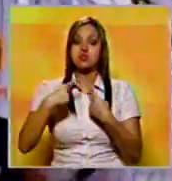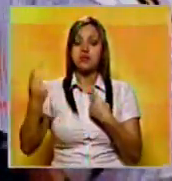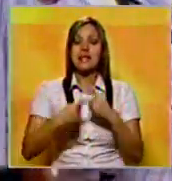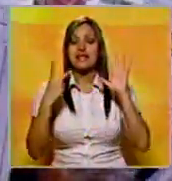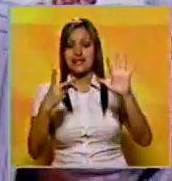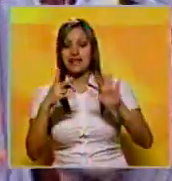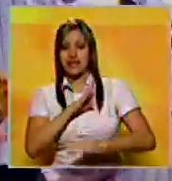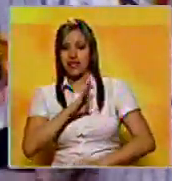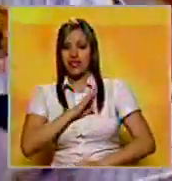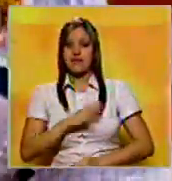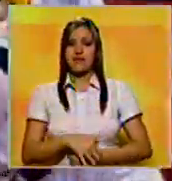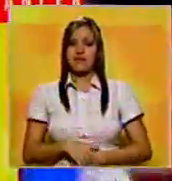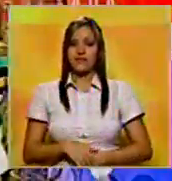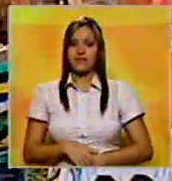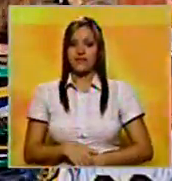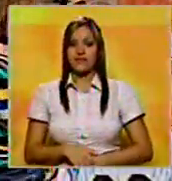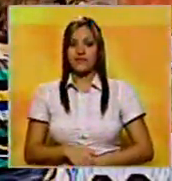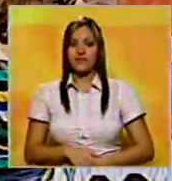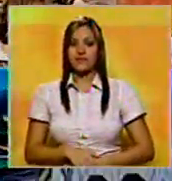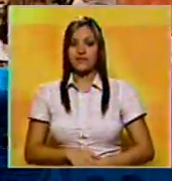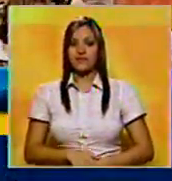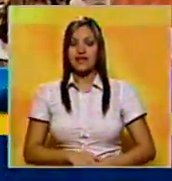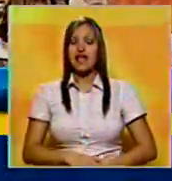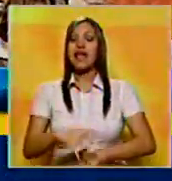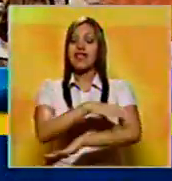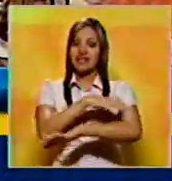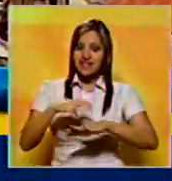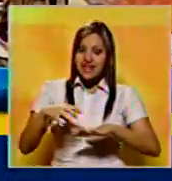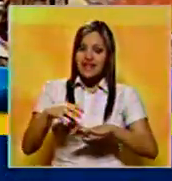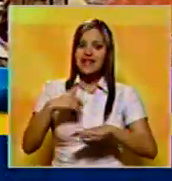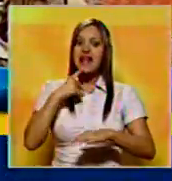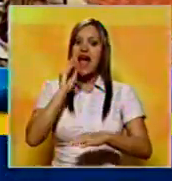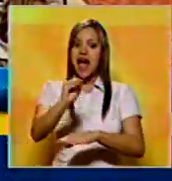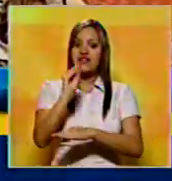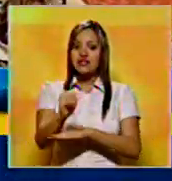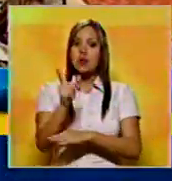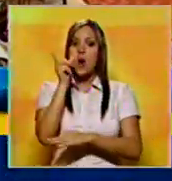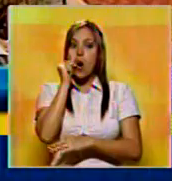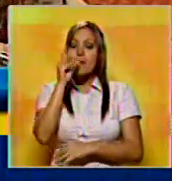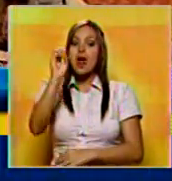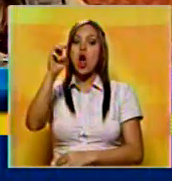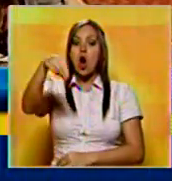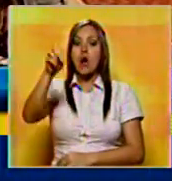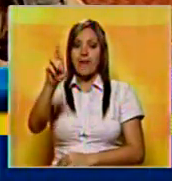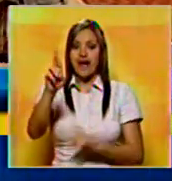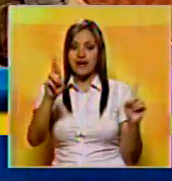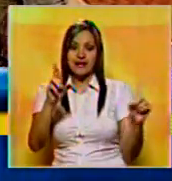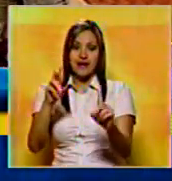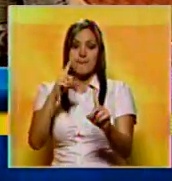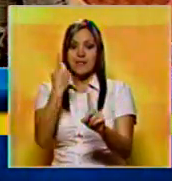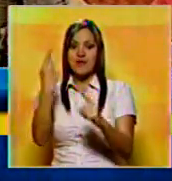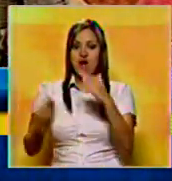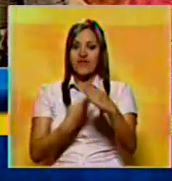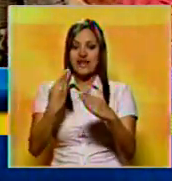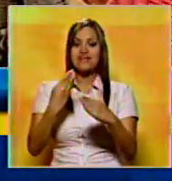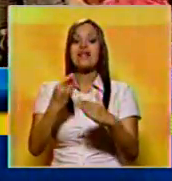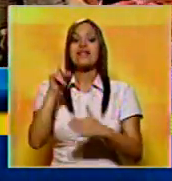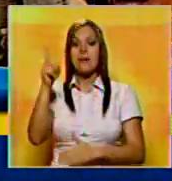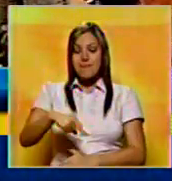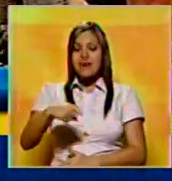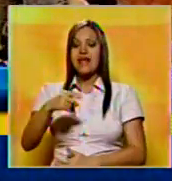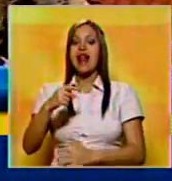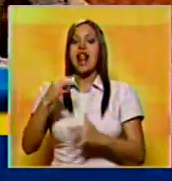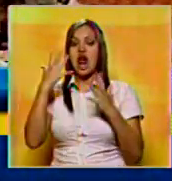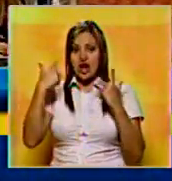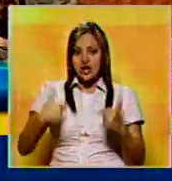7 anotadas. Y los Tigres de Detroit anunciaron que Omar Vizquel será su coach de primera base. El caraqueño también será